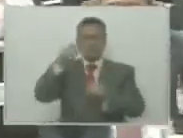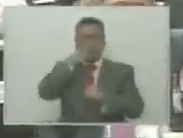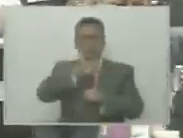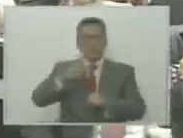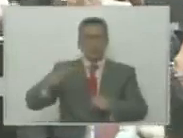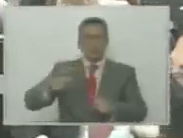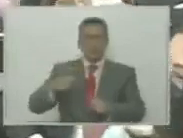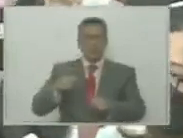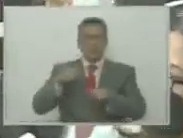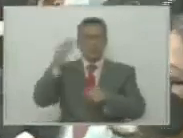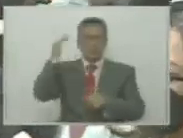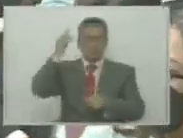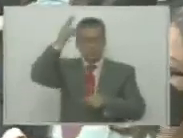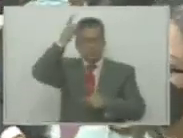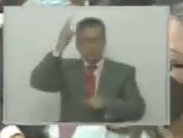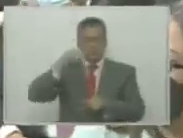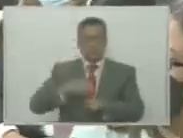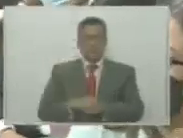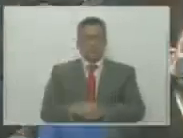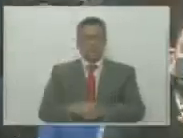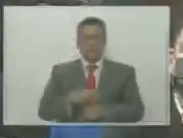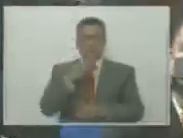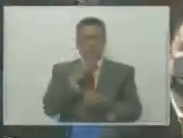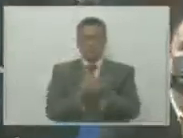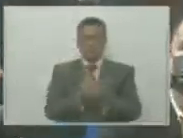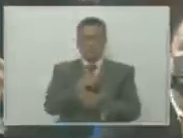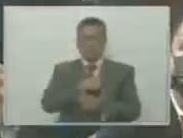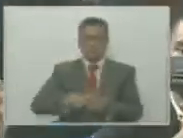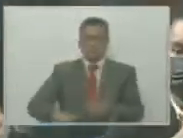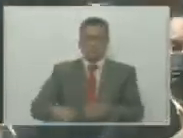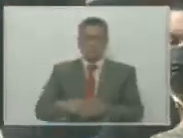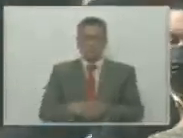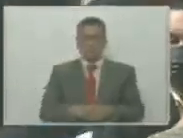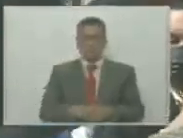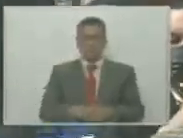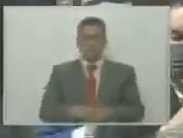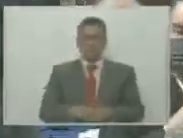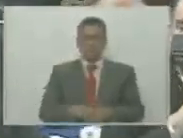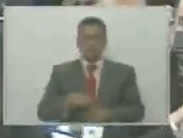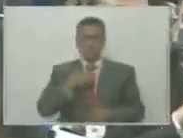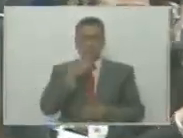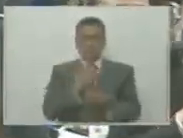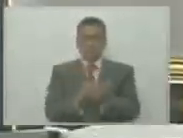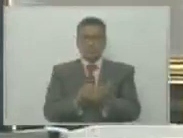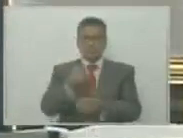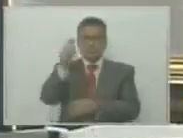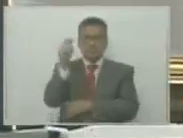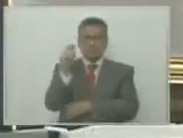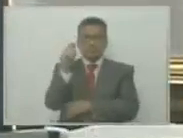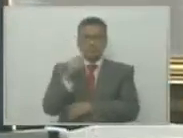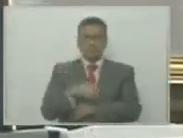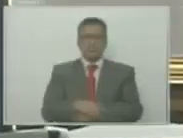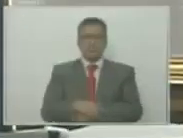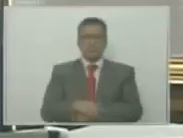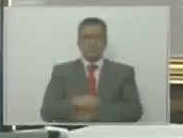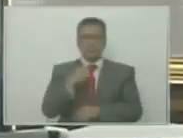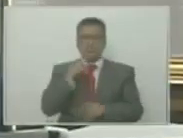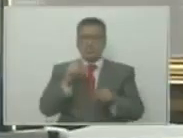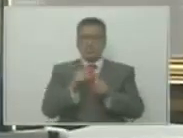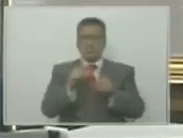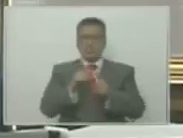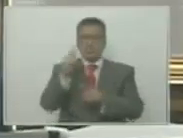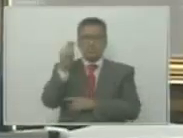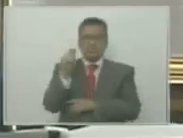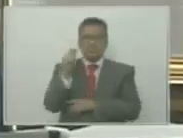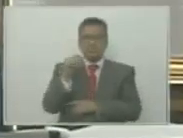pueblos ancestrales! Muchas gracias, presidente. Gracias, diputado. Dejo en el derecho de palabra al